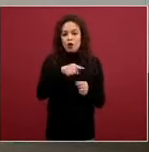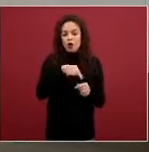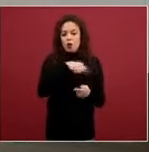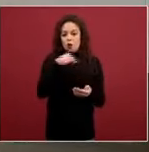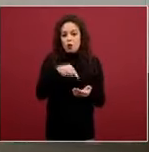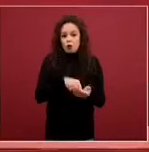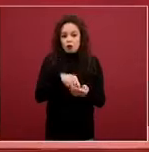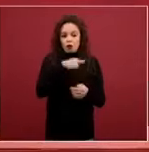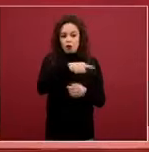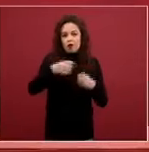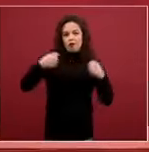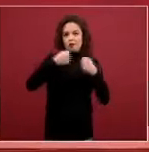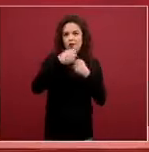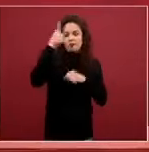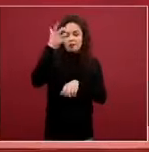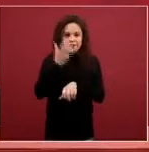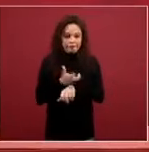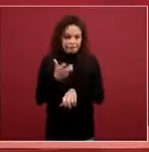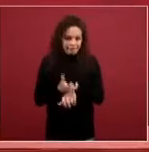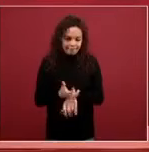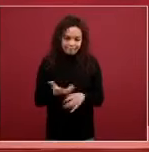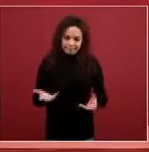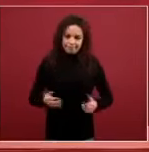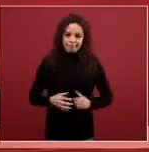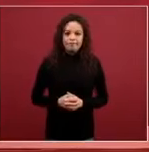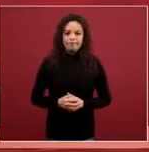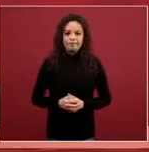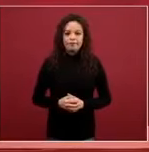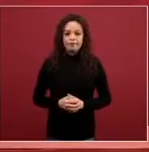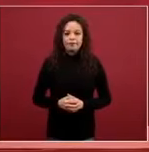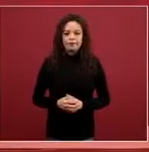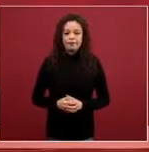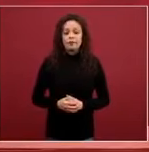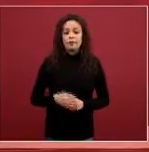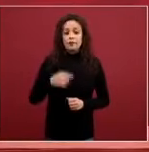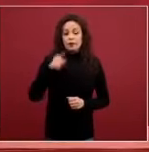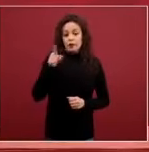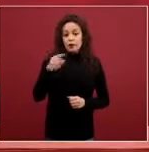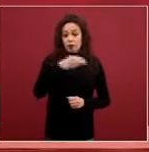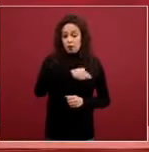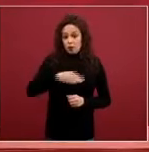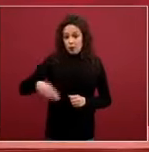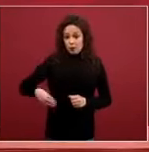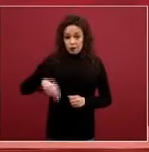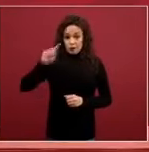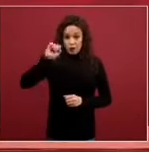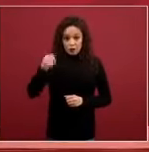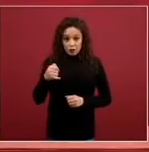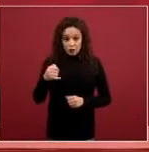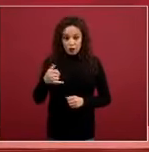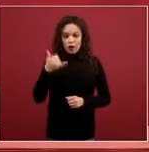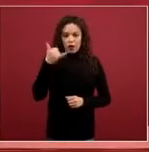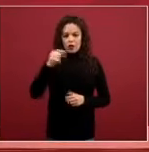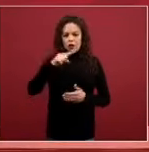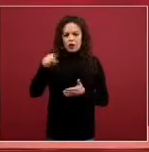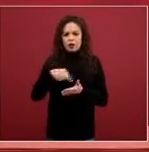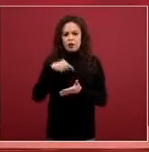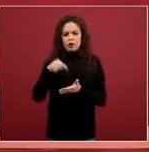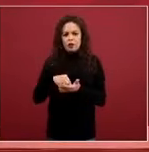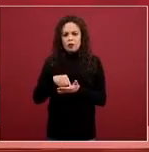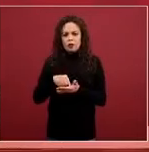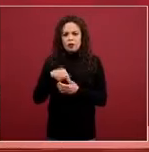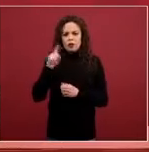Estados Unidos. De hecho, es sabido que el municipio de Tijuana y en su caso el condado de donde